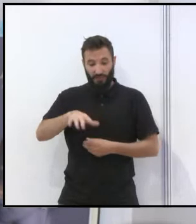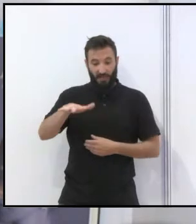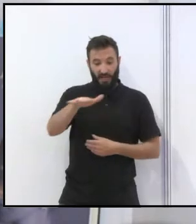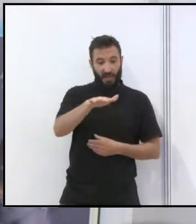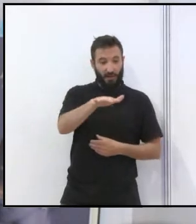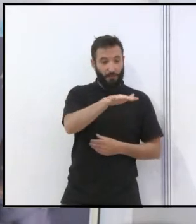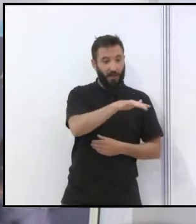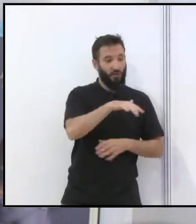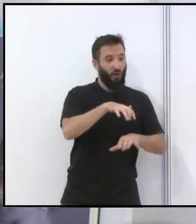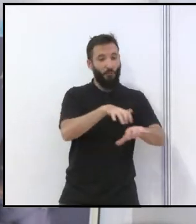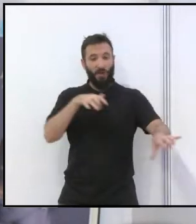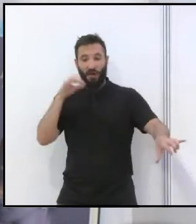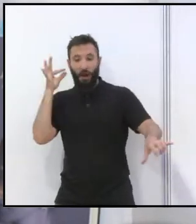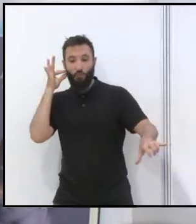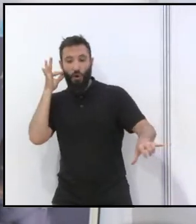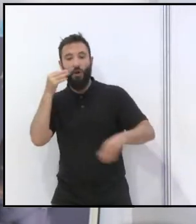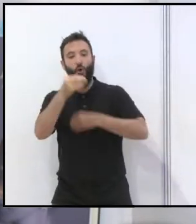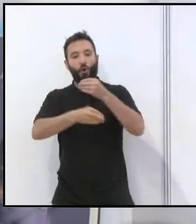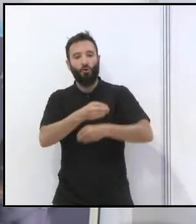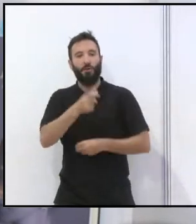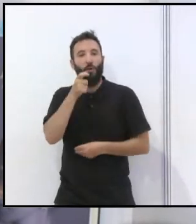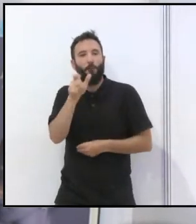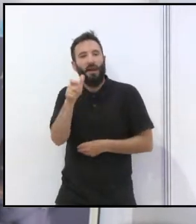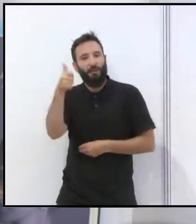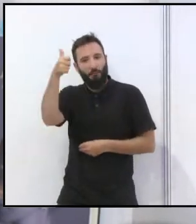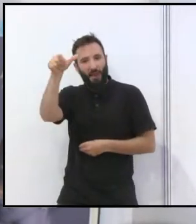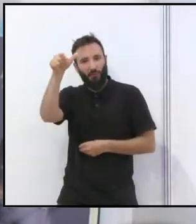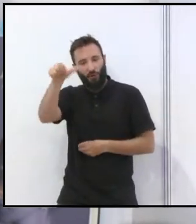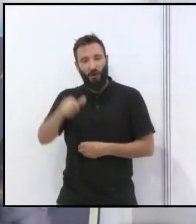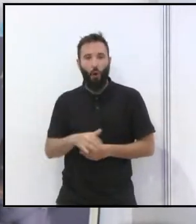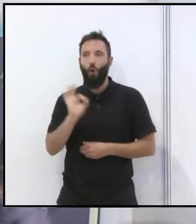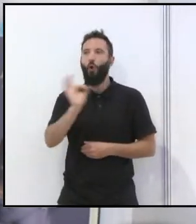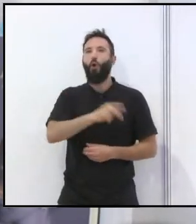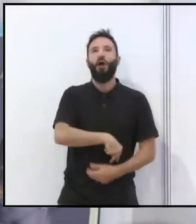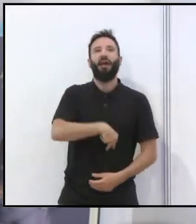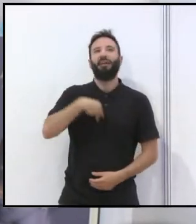la mayoría son mujeres, que utilicemos